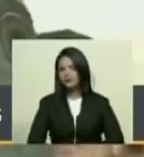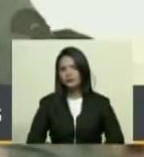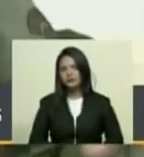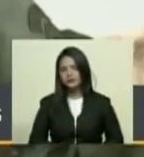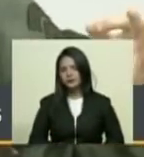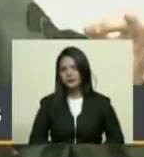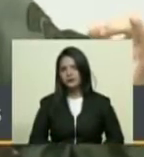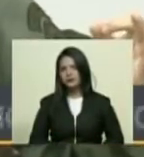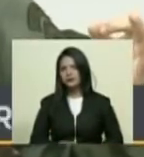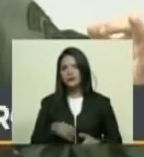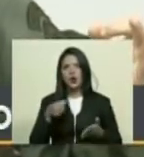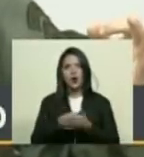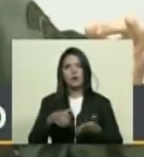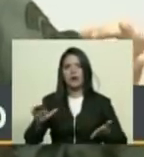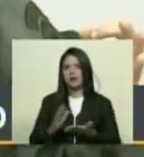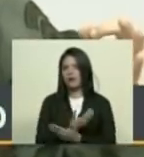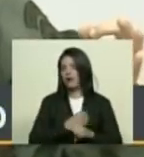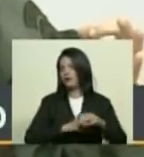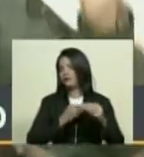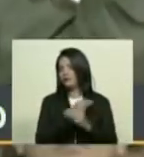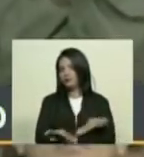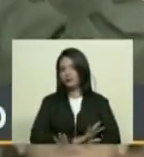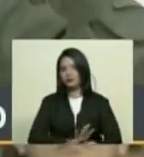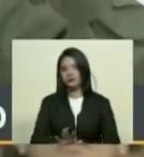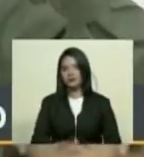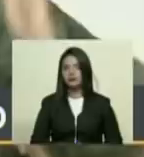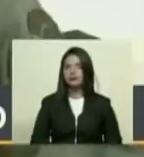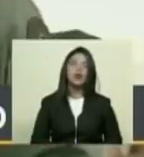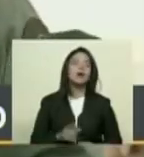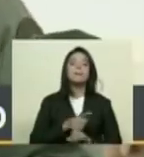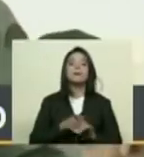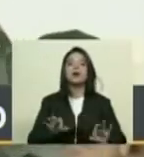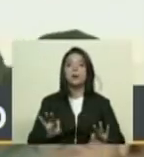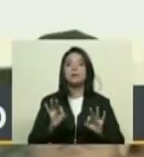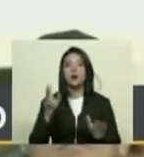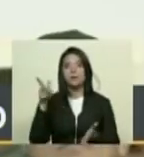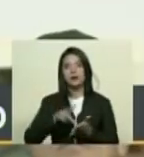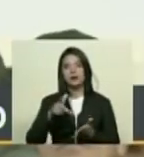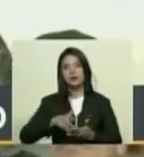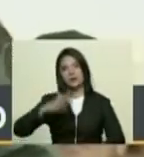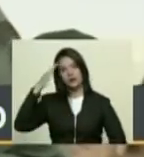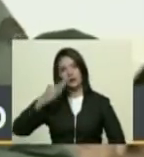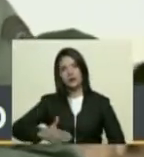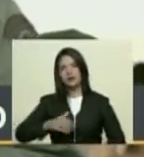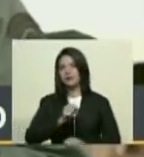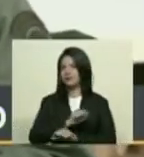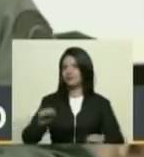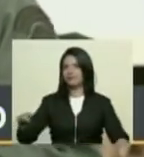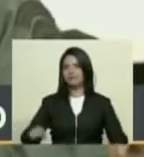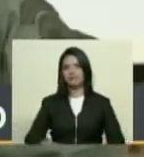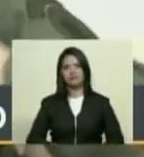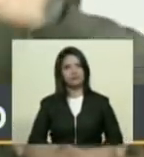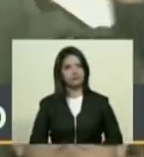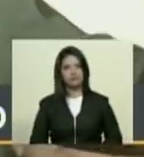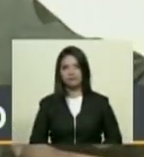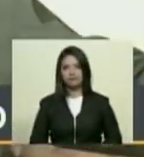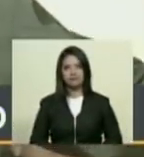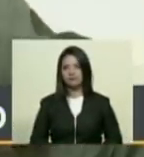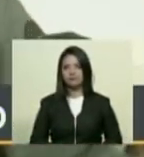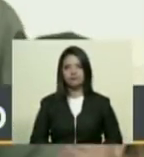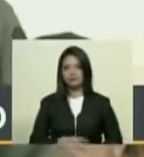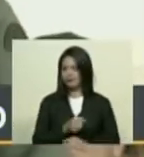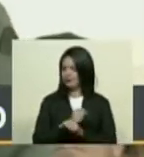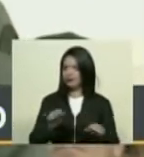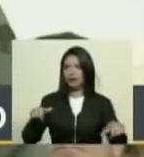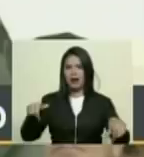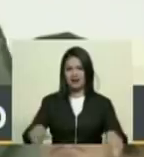en esos golpes de Estado, sobre todo con participación militar. Eso ya no tiene cabida en